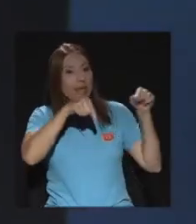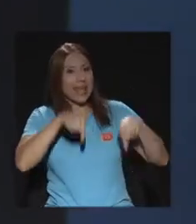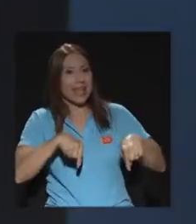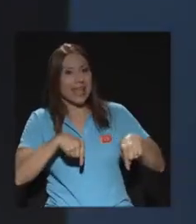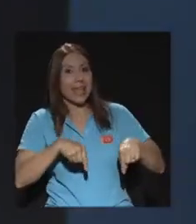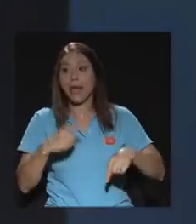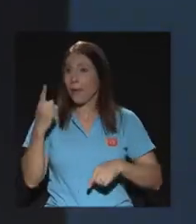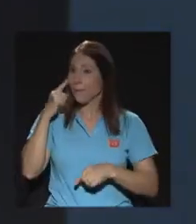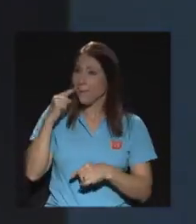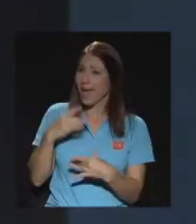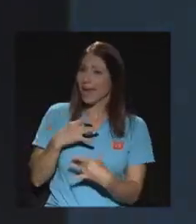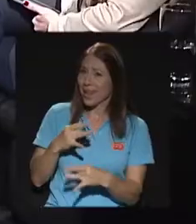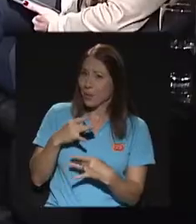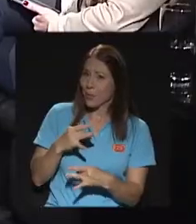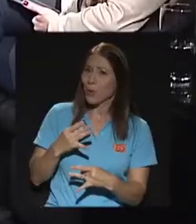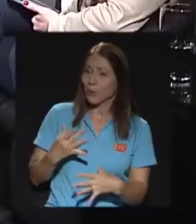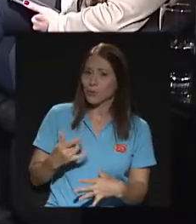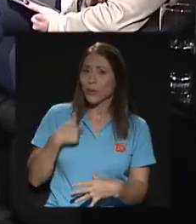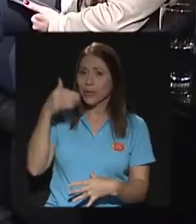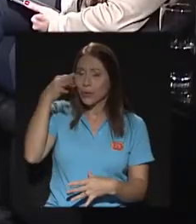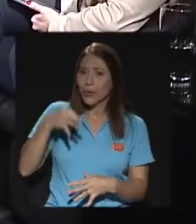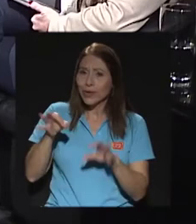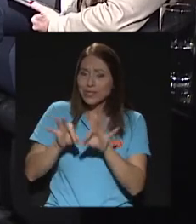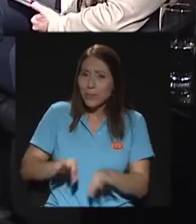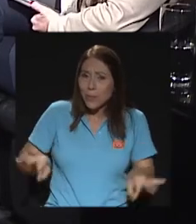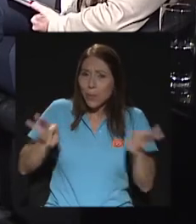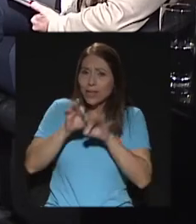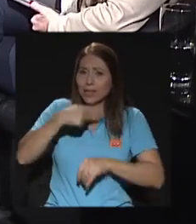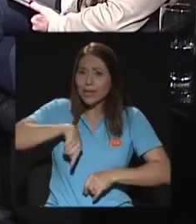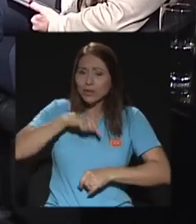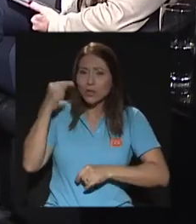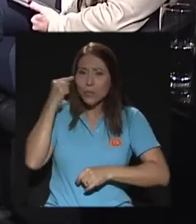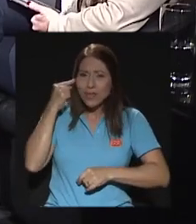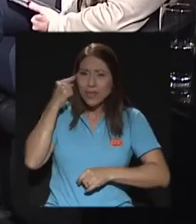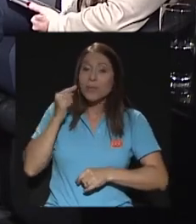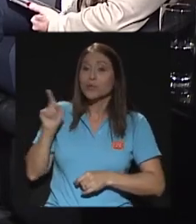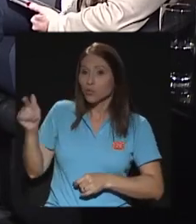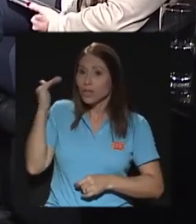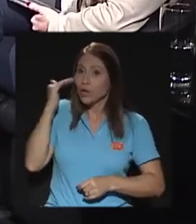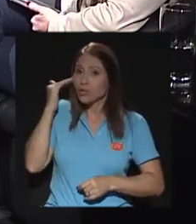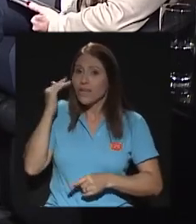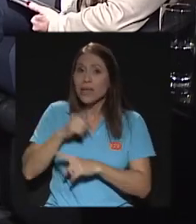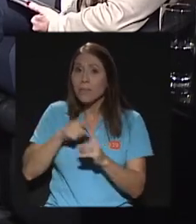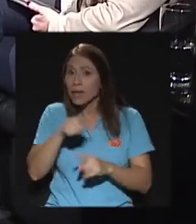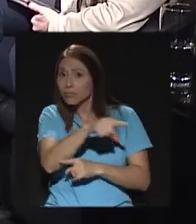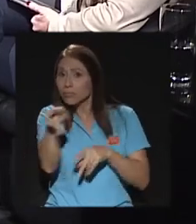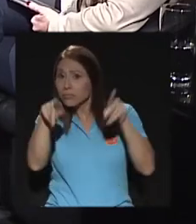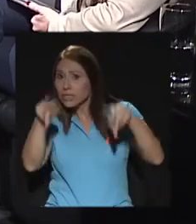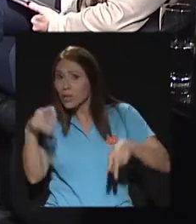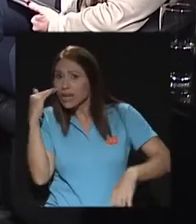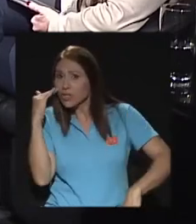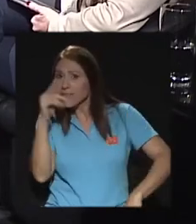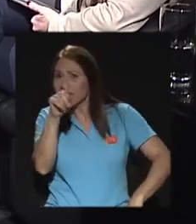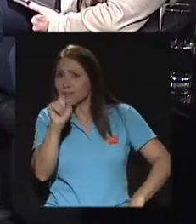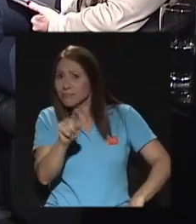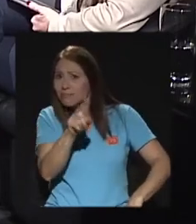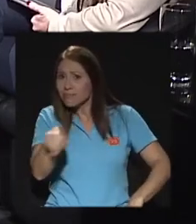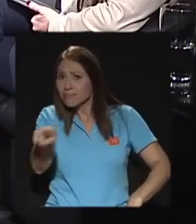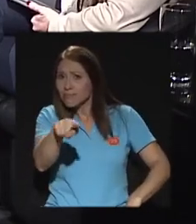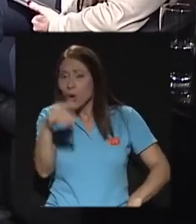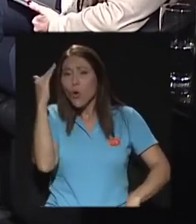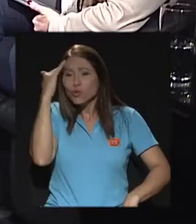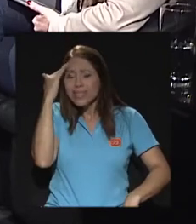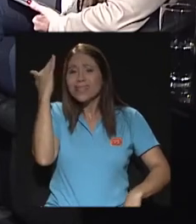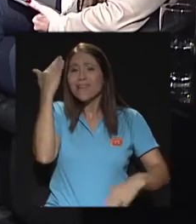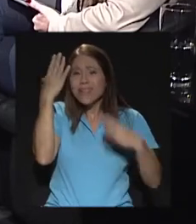Es la subasta. Vea qué curioso, que yo creo que es importante que meditemos en torno a eso, usted lo sabe, pero la ciudadanía lo sabe. ¿Se ha informado correctamente